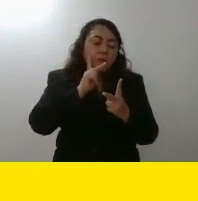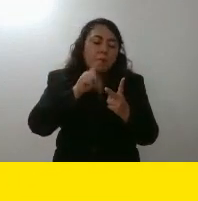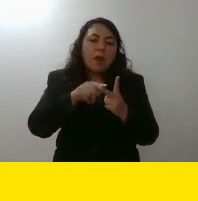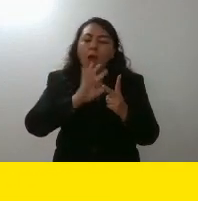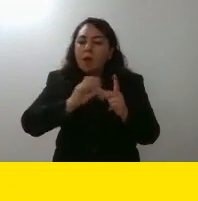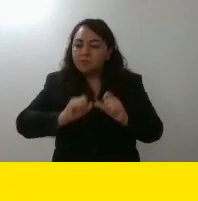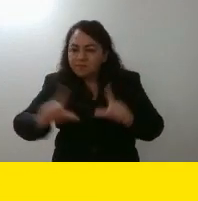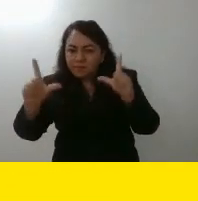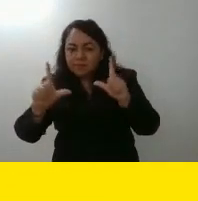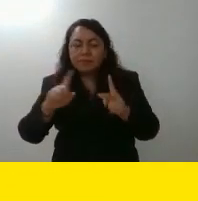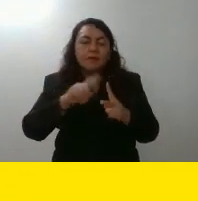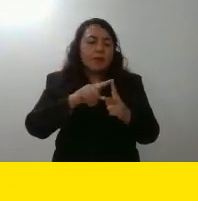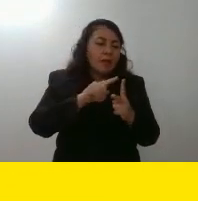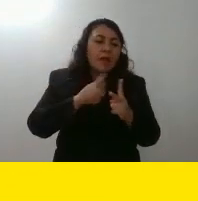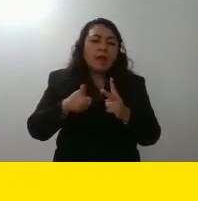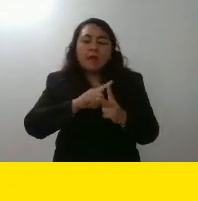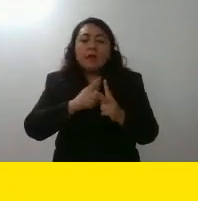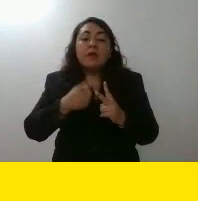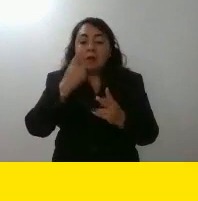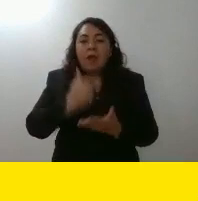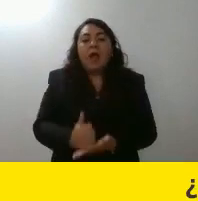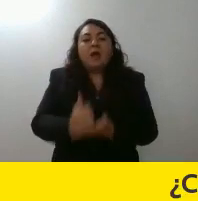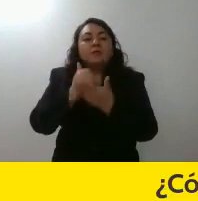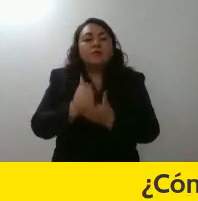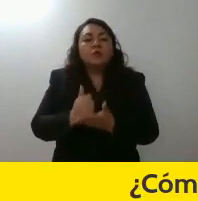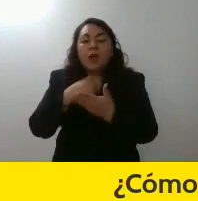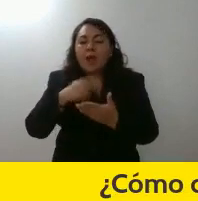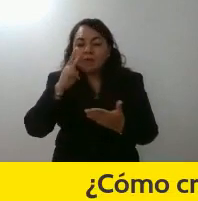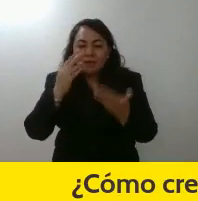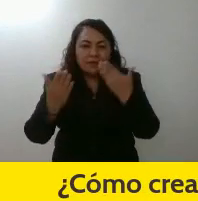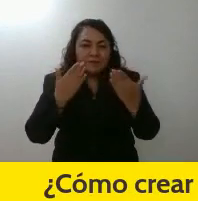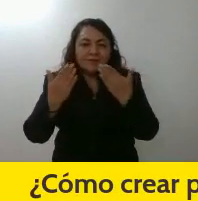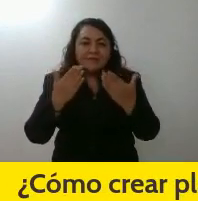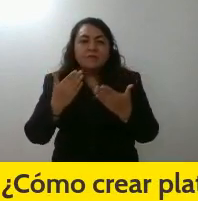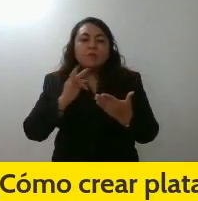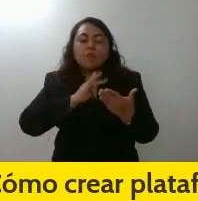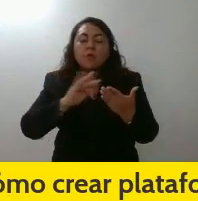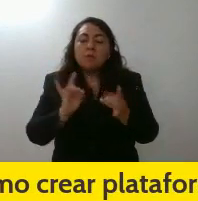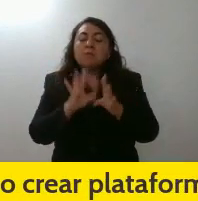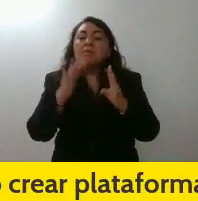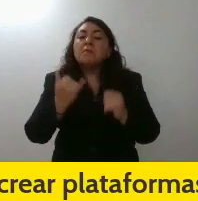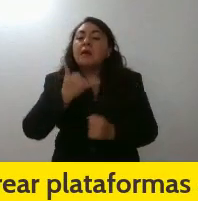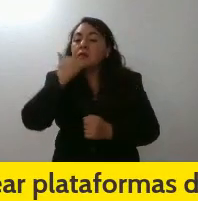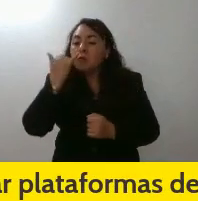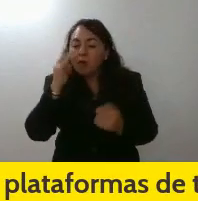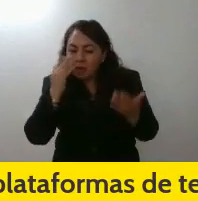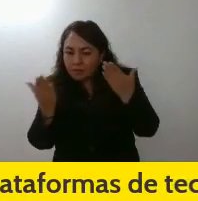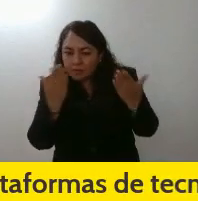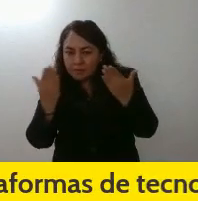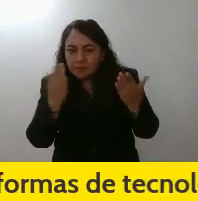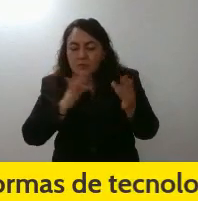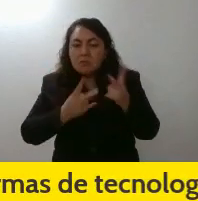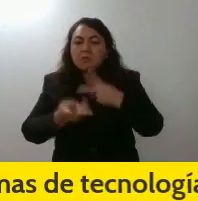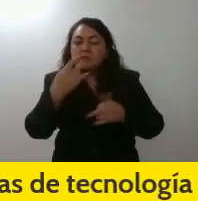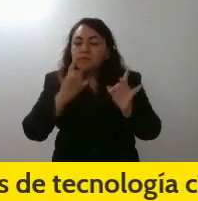que bueno, también nos ayuda para revisar esto de posibles errores que puedan